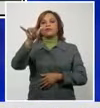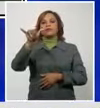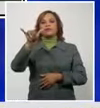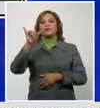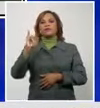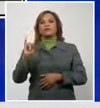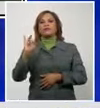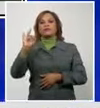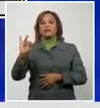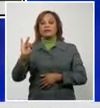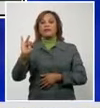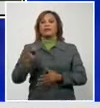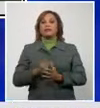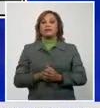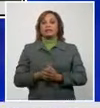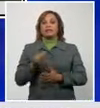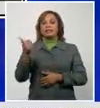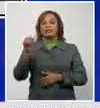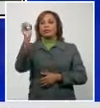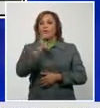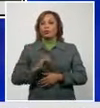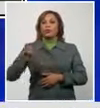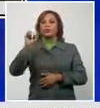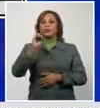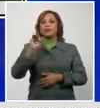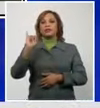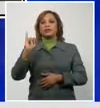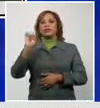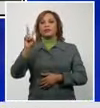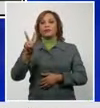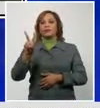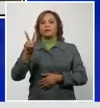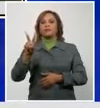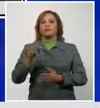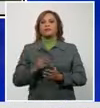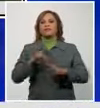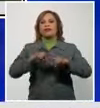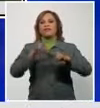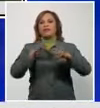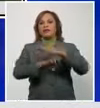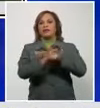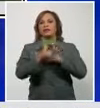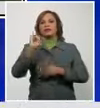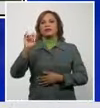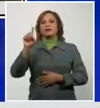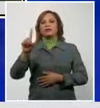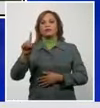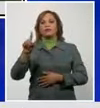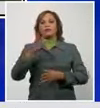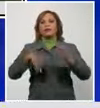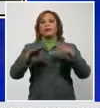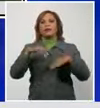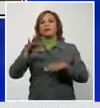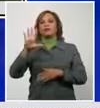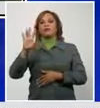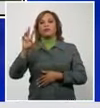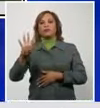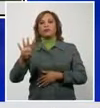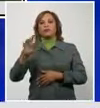67, 10 de Octubre con 62, Habana del Este 61, Playa 54, La